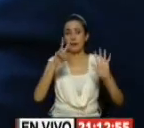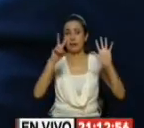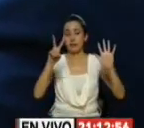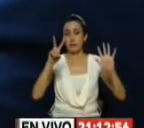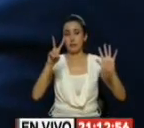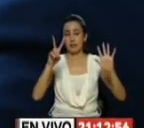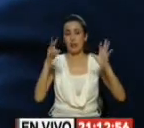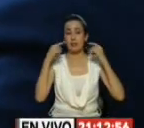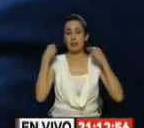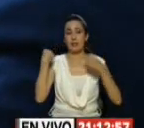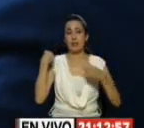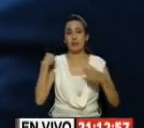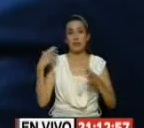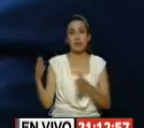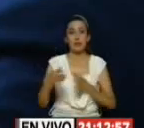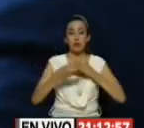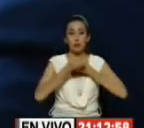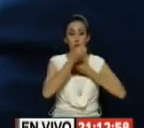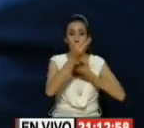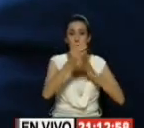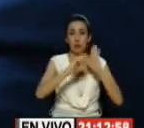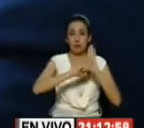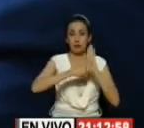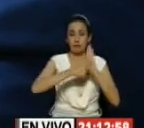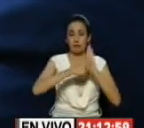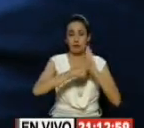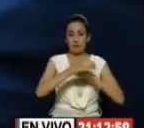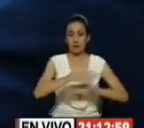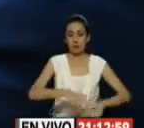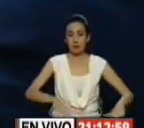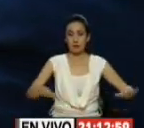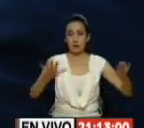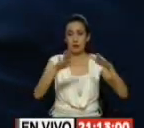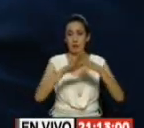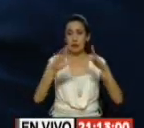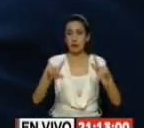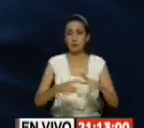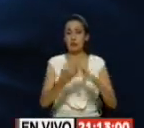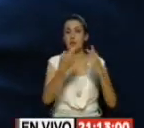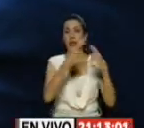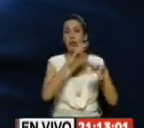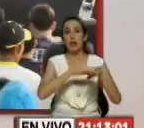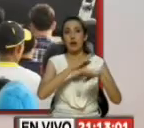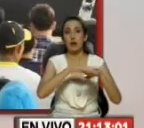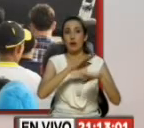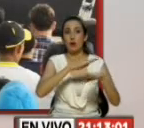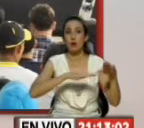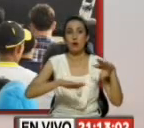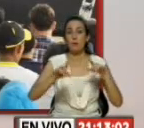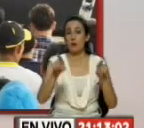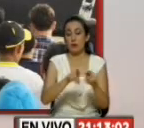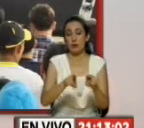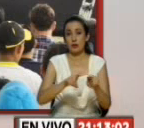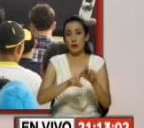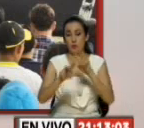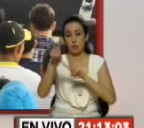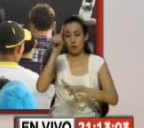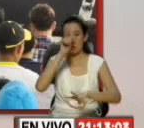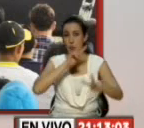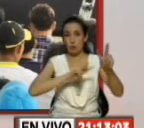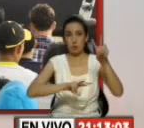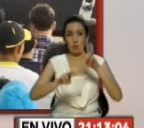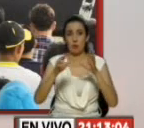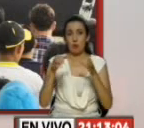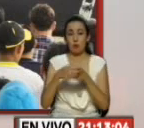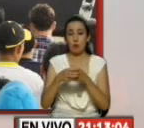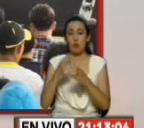elementos de convicción, entre ellos un informe de la Contraloría General del Estado con indicios de responsabilidad penal, mismo que analizó la gestión de Alvarado